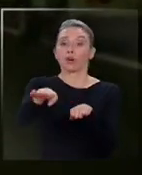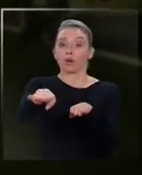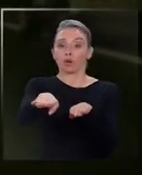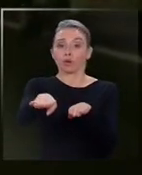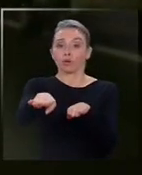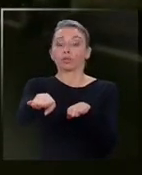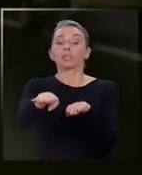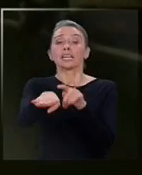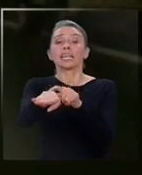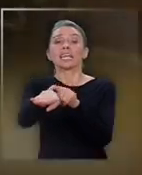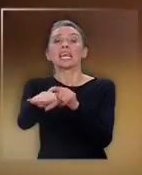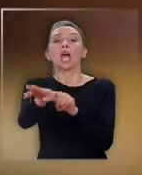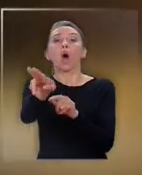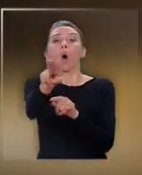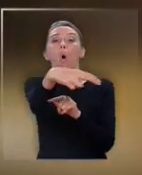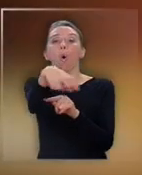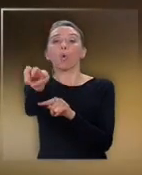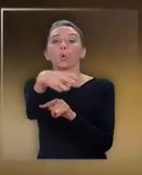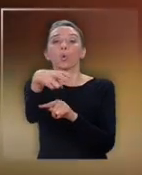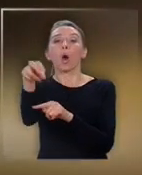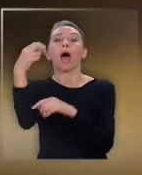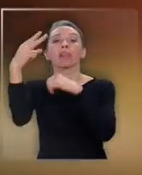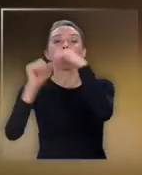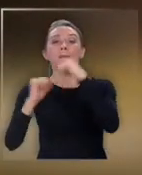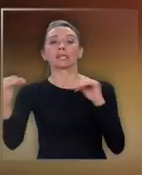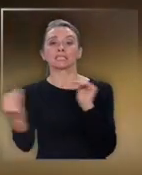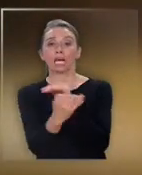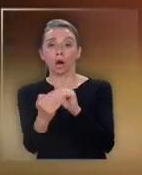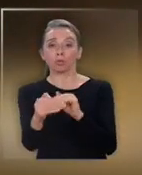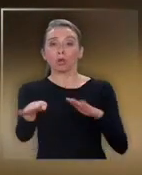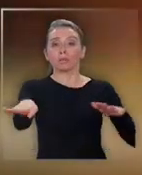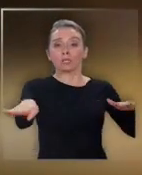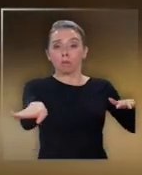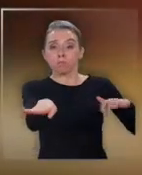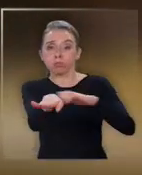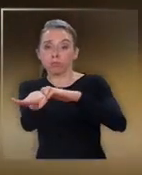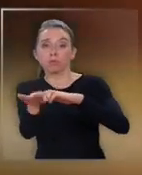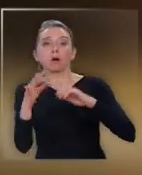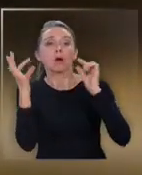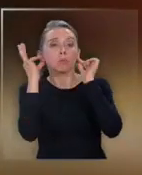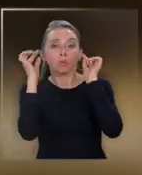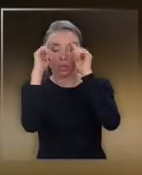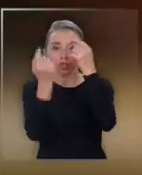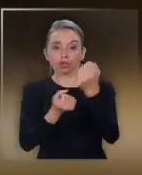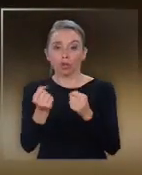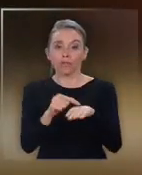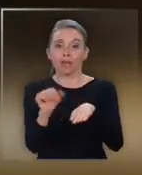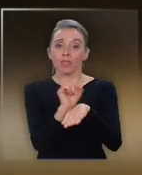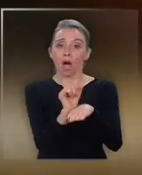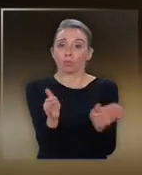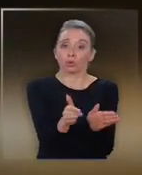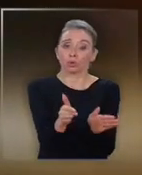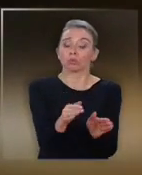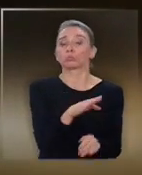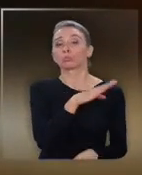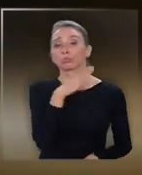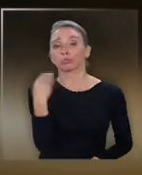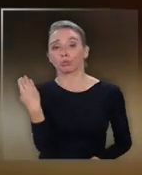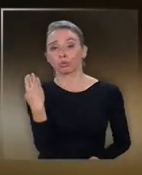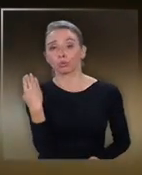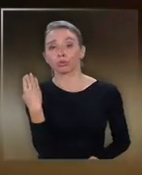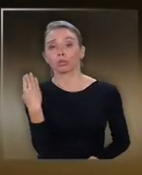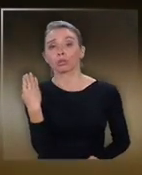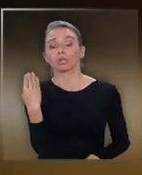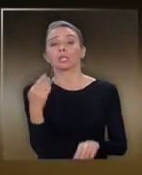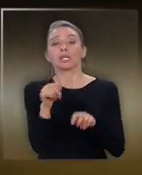por su parte posterior, en la cual fallece en este caso la conductora del automóvil menor, junto